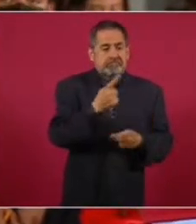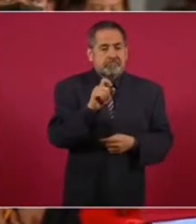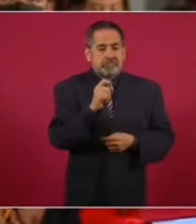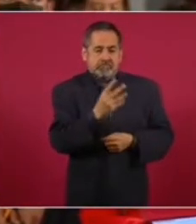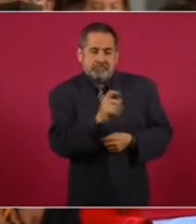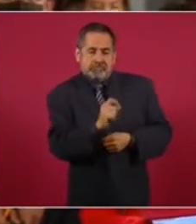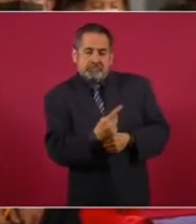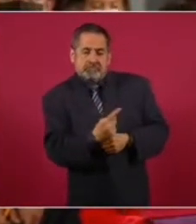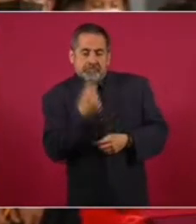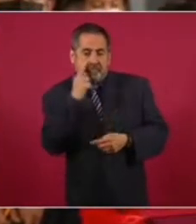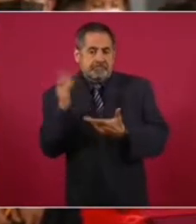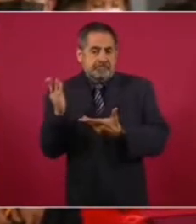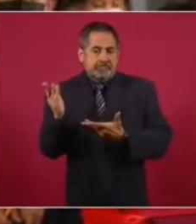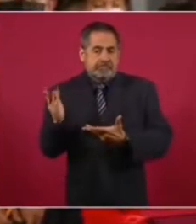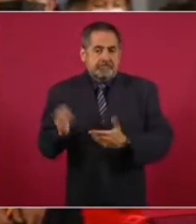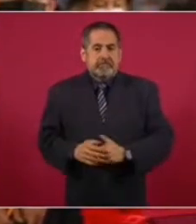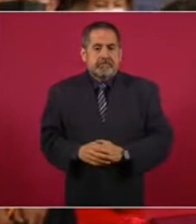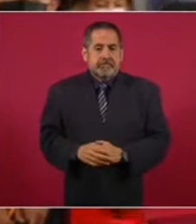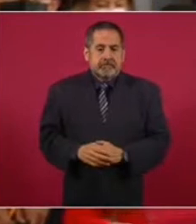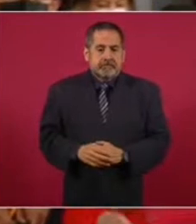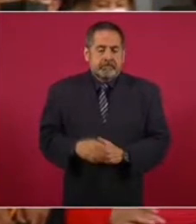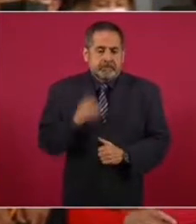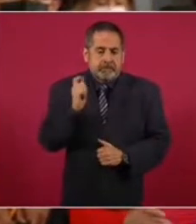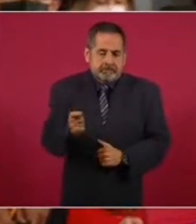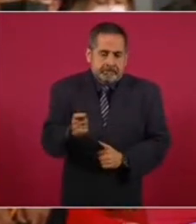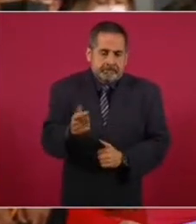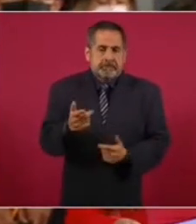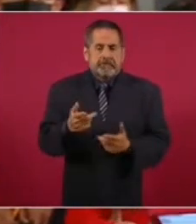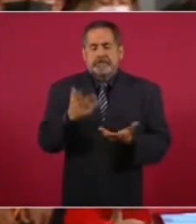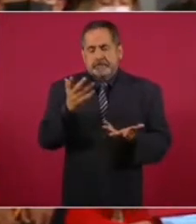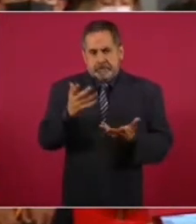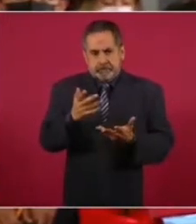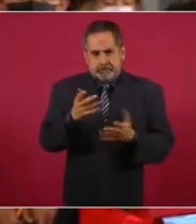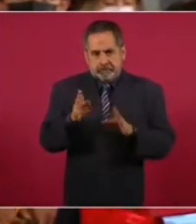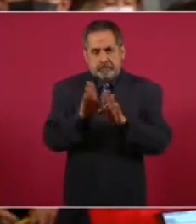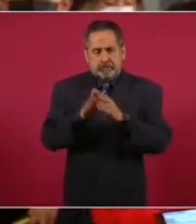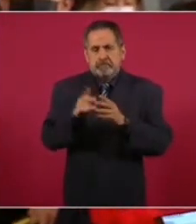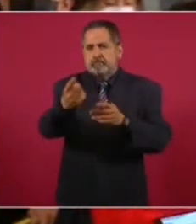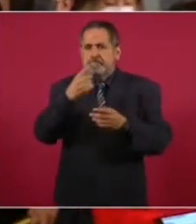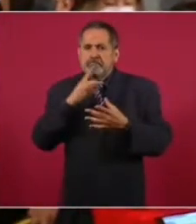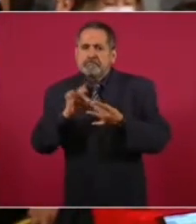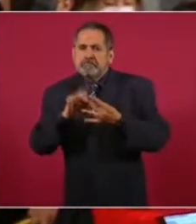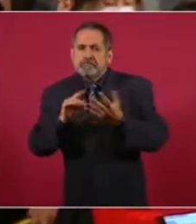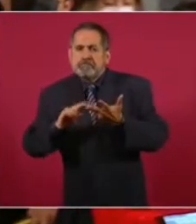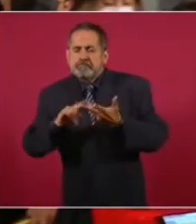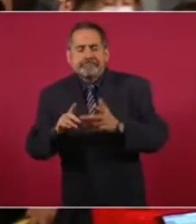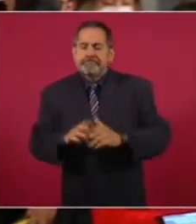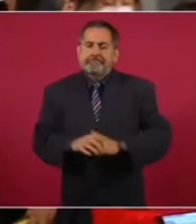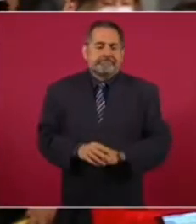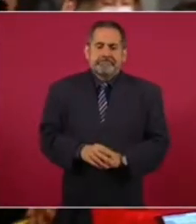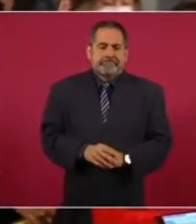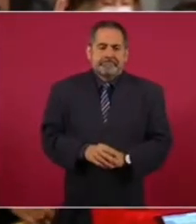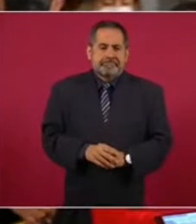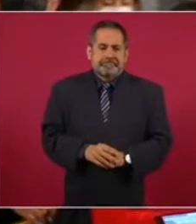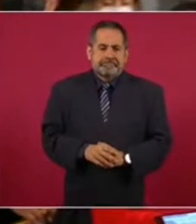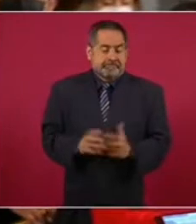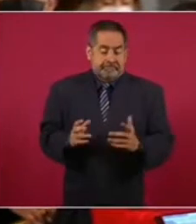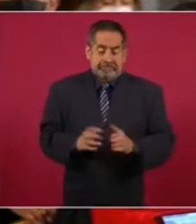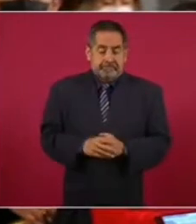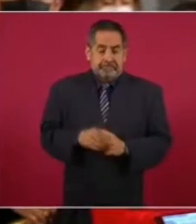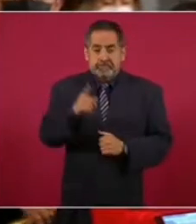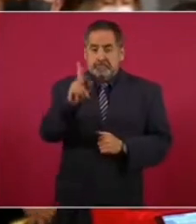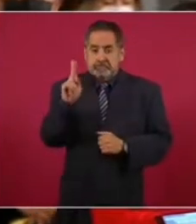de Calderón. Esto es lo que significa, señor presidente, a pesar de las cifras que nos ha dado, es que